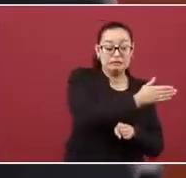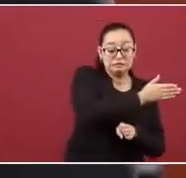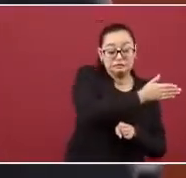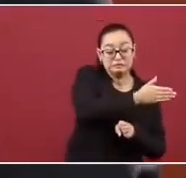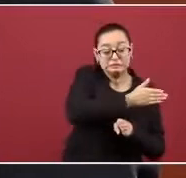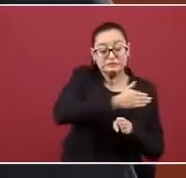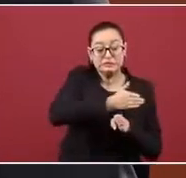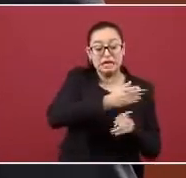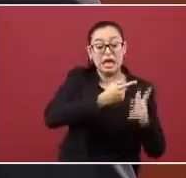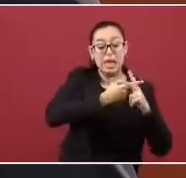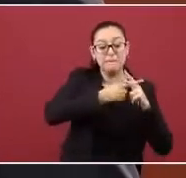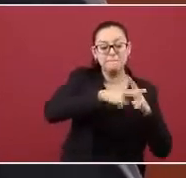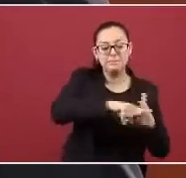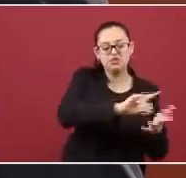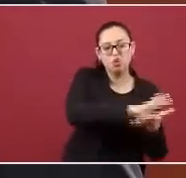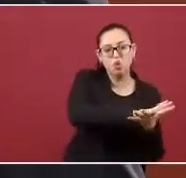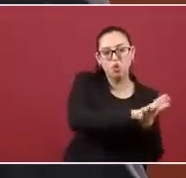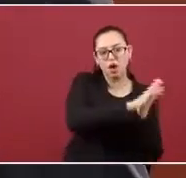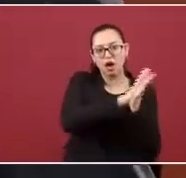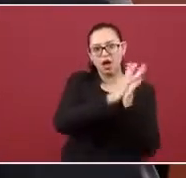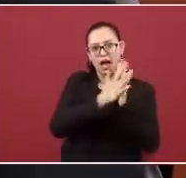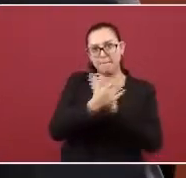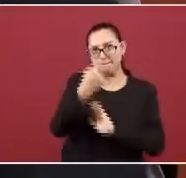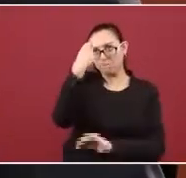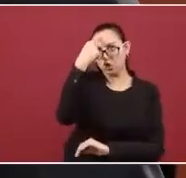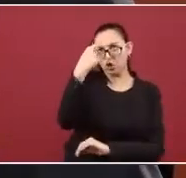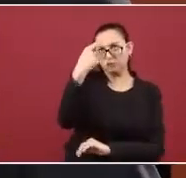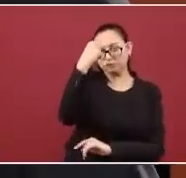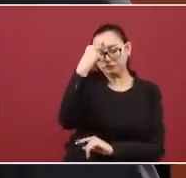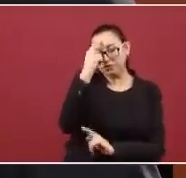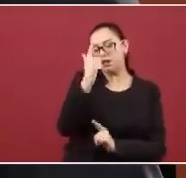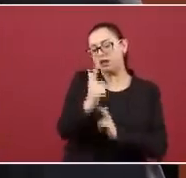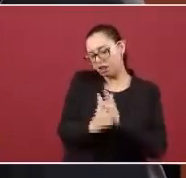que son lentos. Yo siempre hablo de eso.